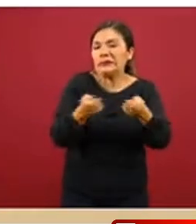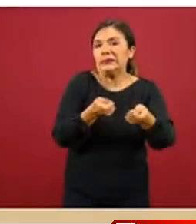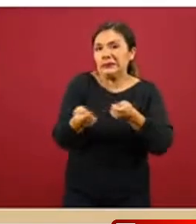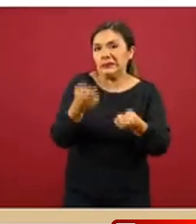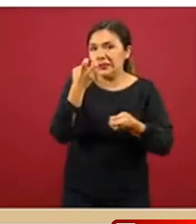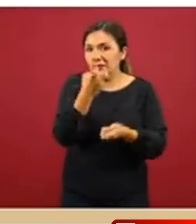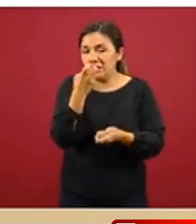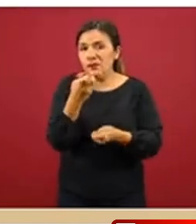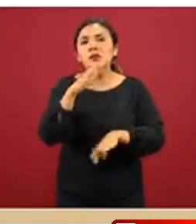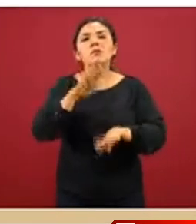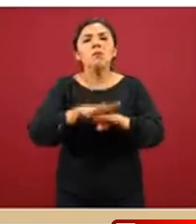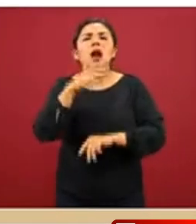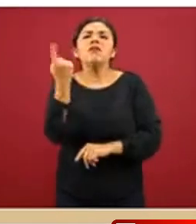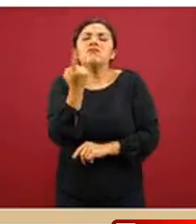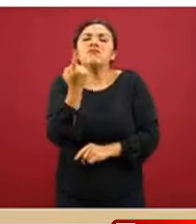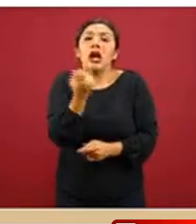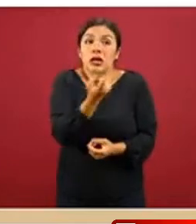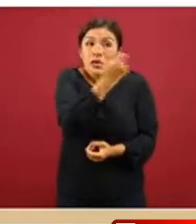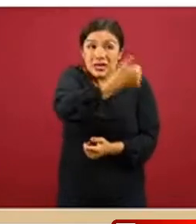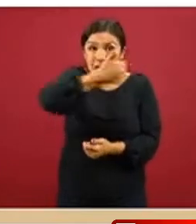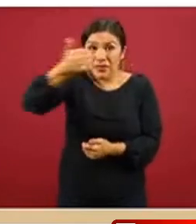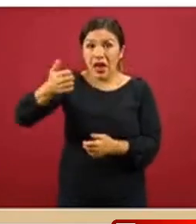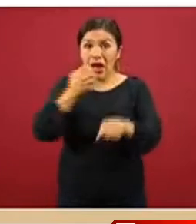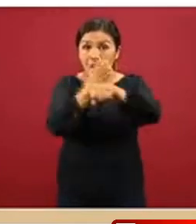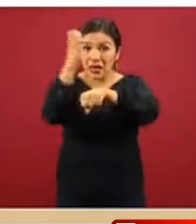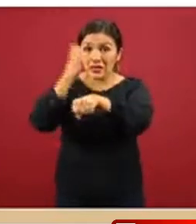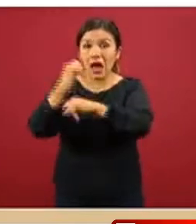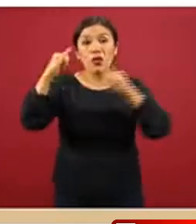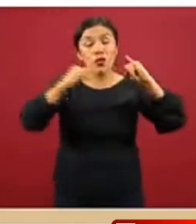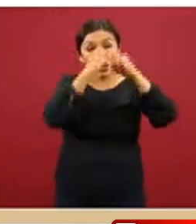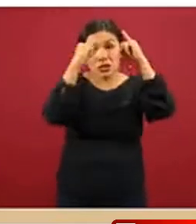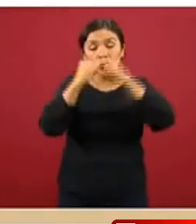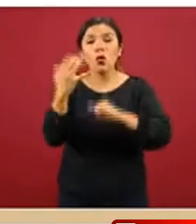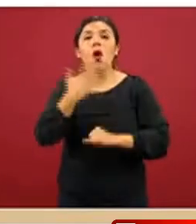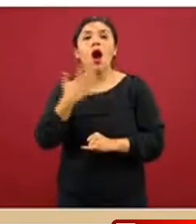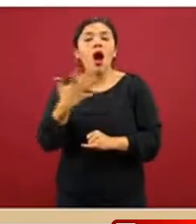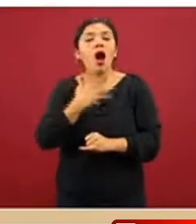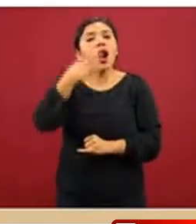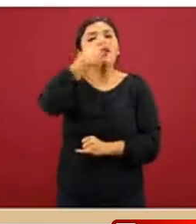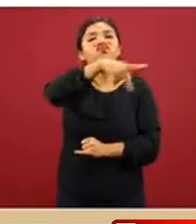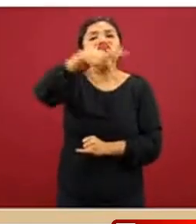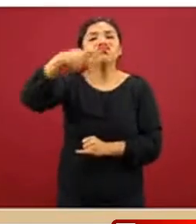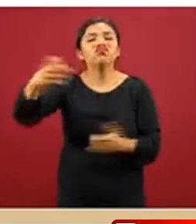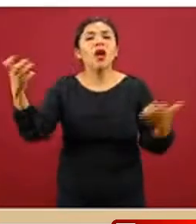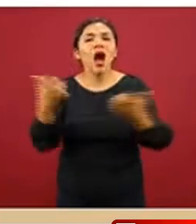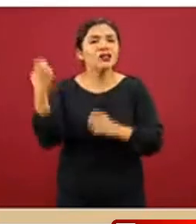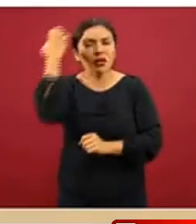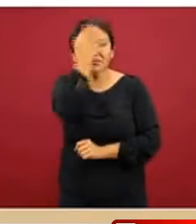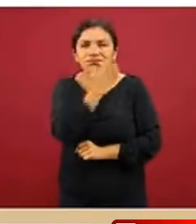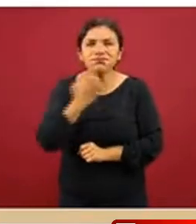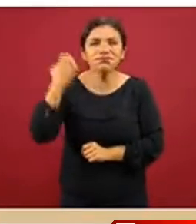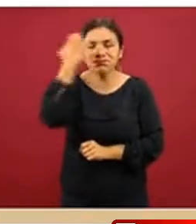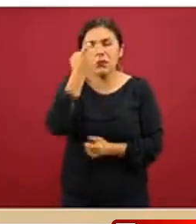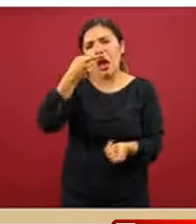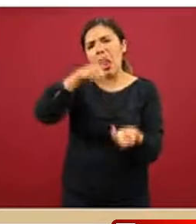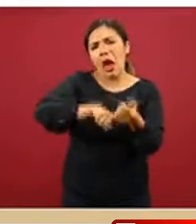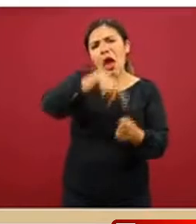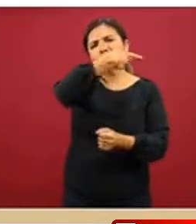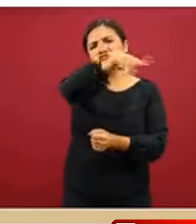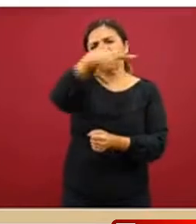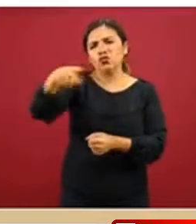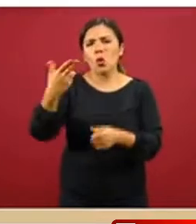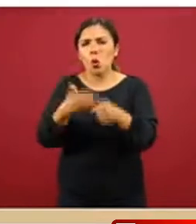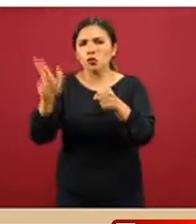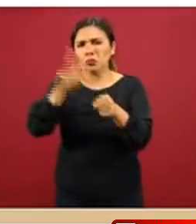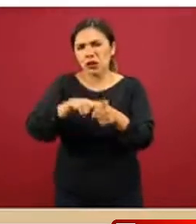mantener, más allá de que cada entidad federativa y cada institución realiza este tipo de análisis al interior, más en